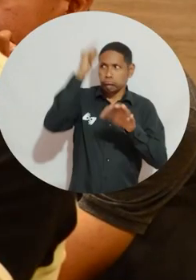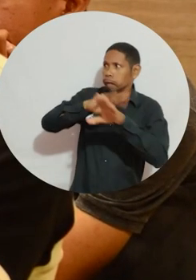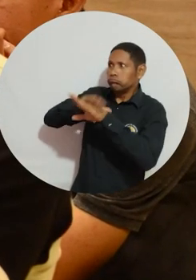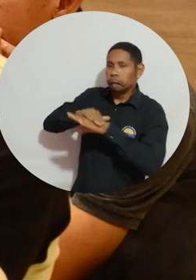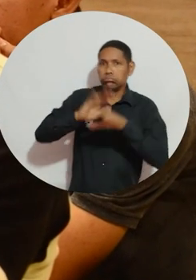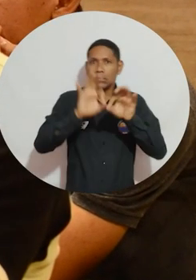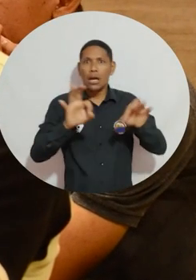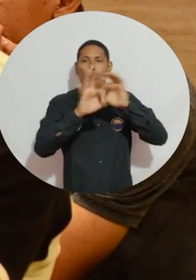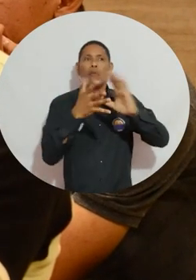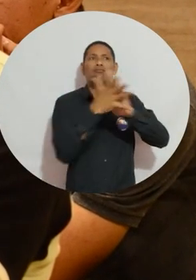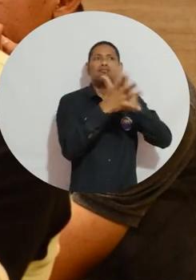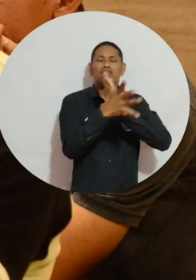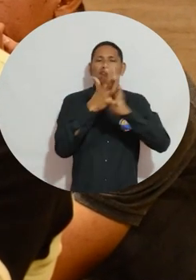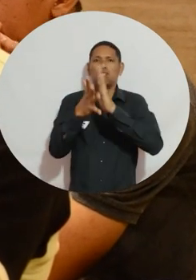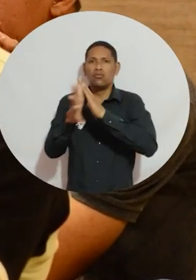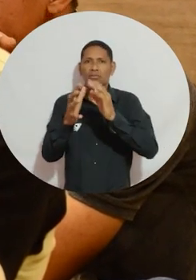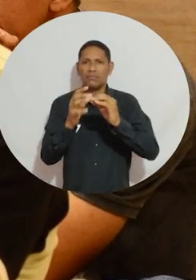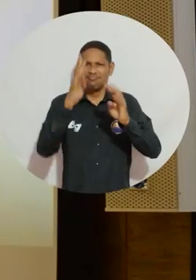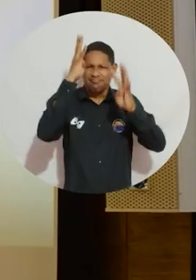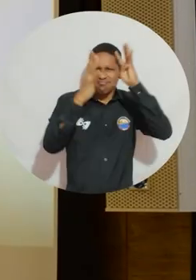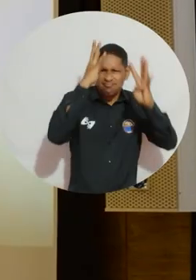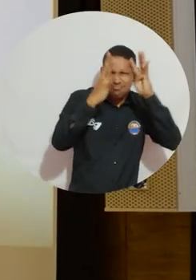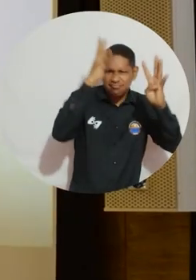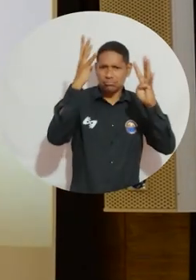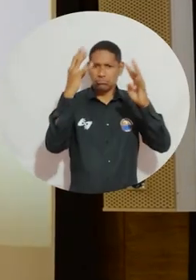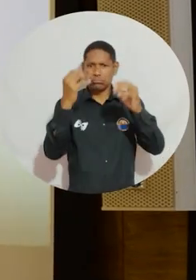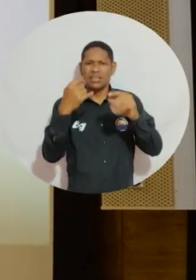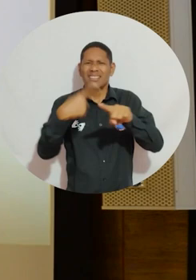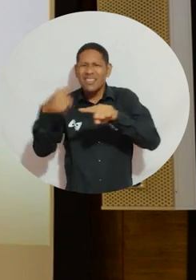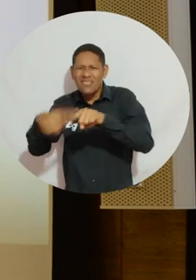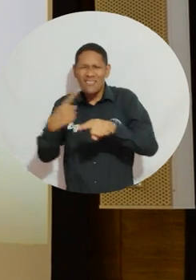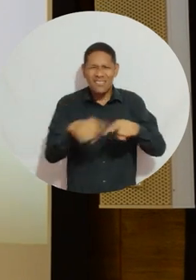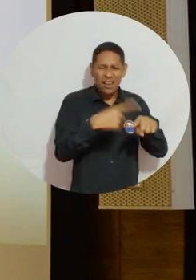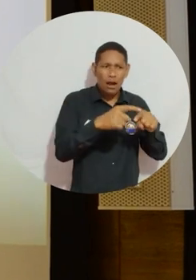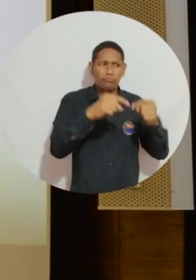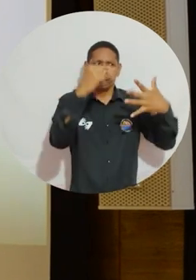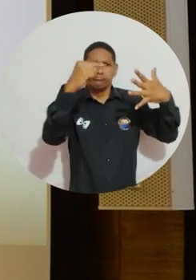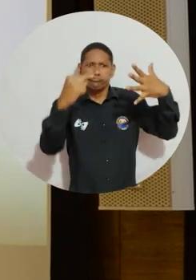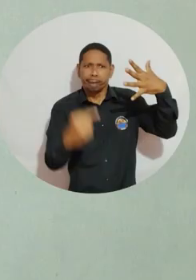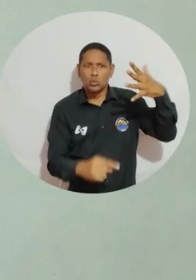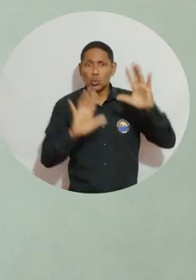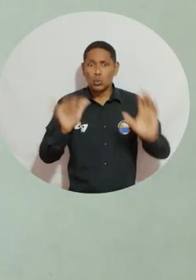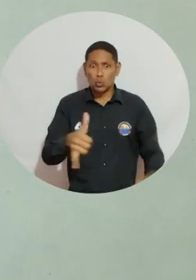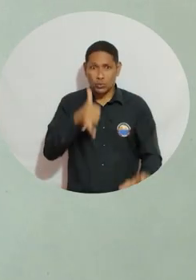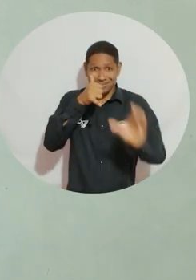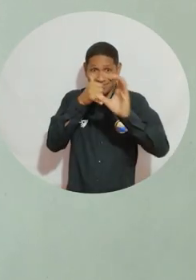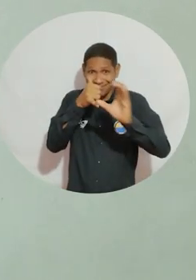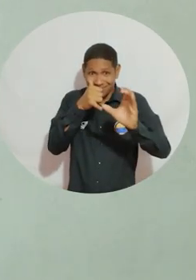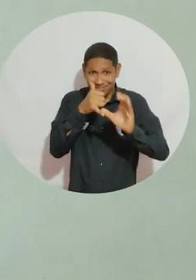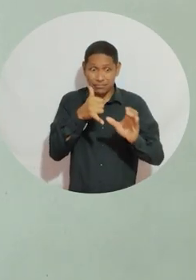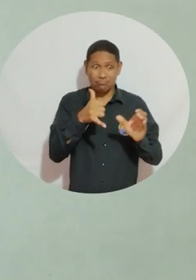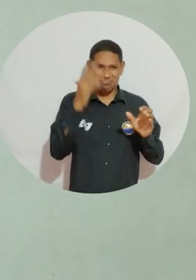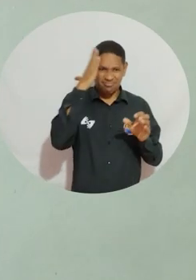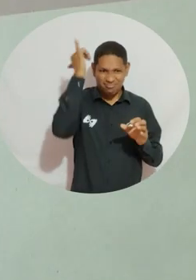evento de carácter académico que busca difundir los avances en innovación en las distintas áreas de la ingeniería de sistemas ante la